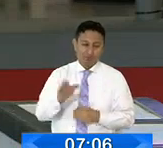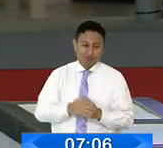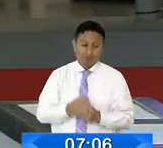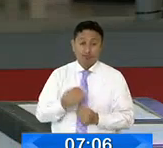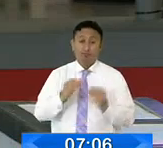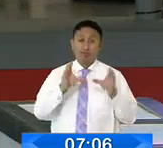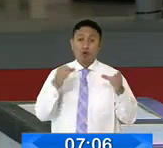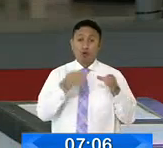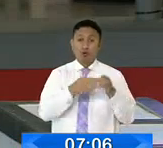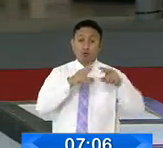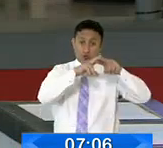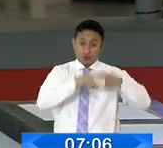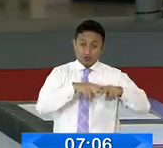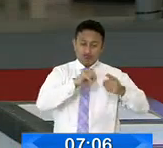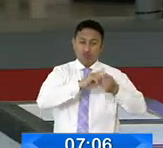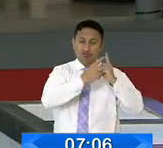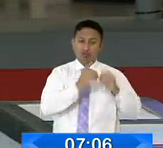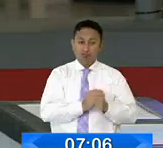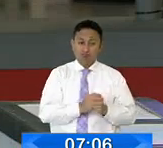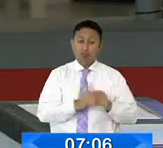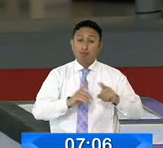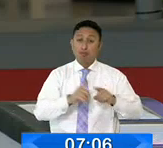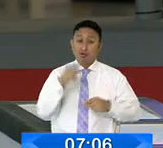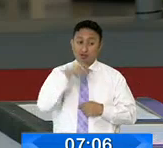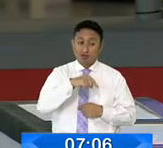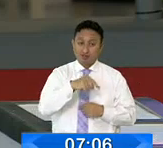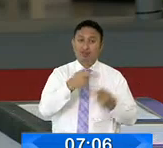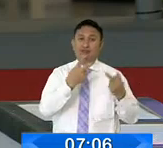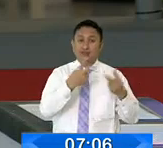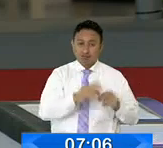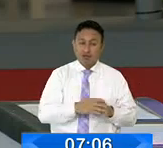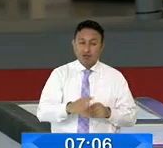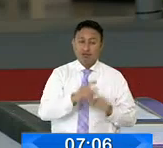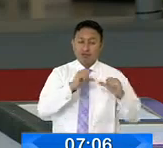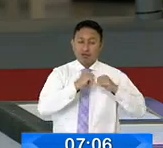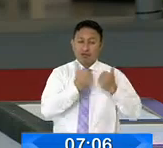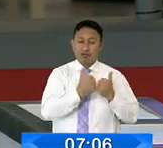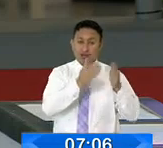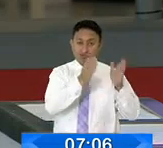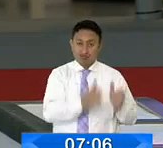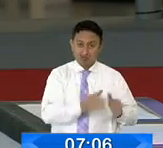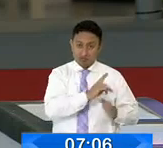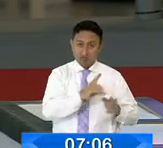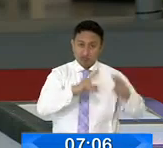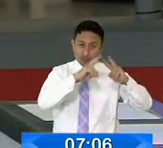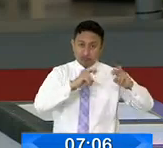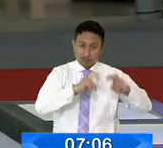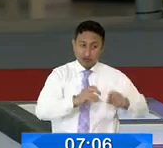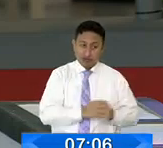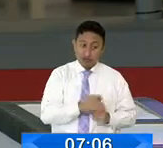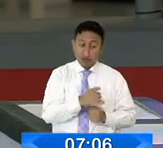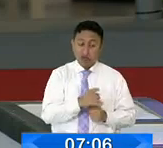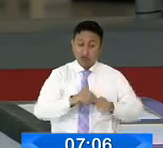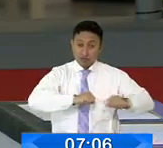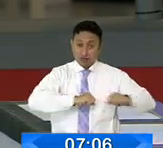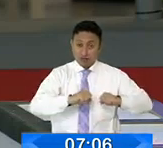Fiscalización. Sin embargo, entre sus miembros existen legisladores señalados y cuya gestión está